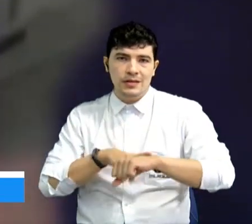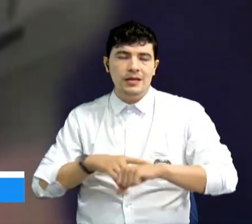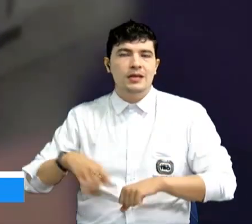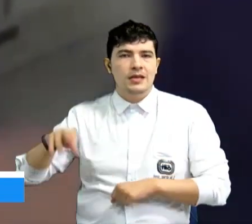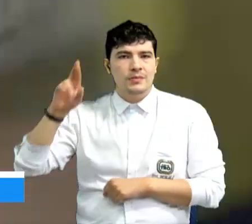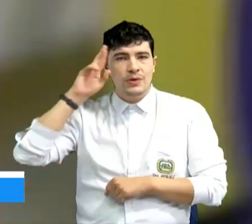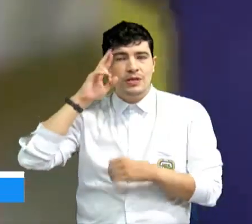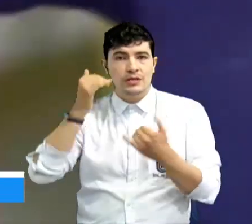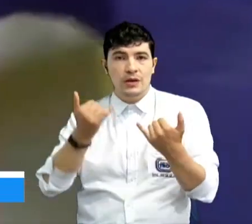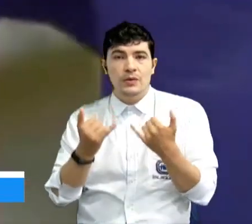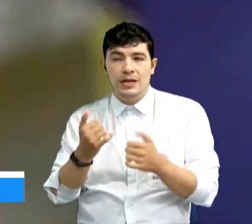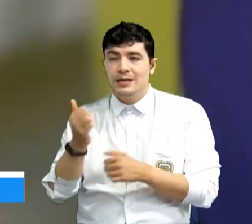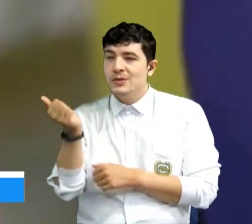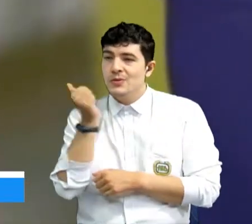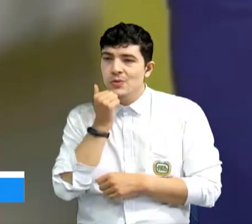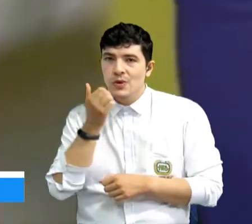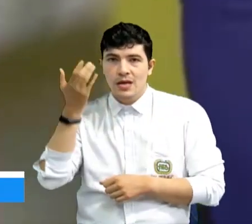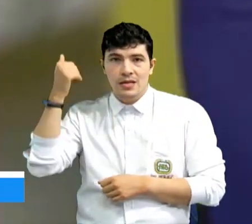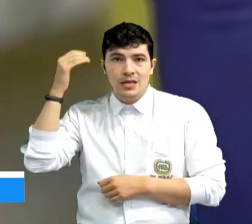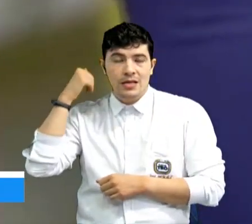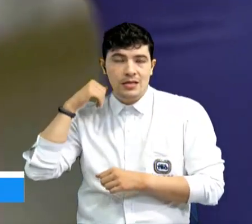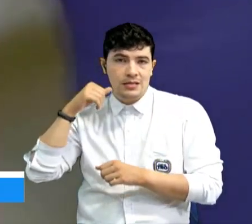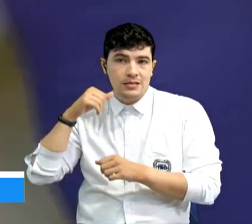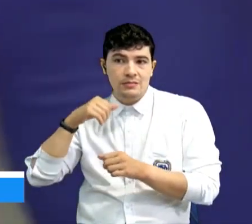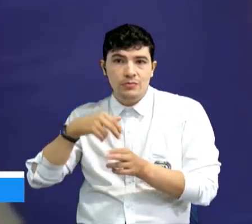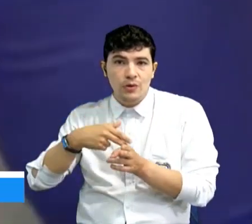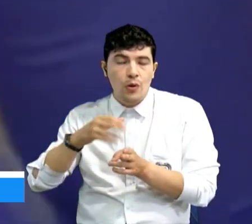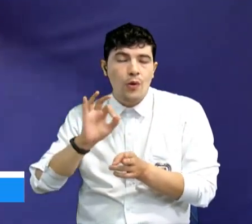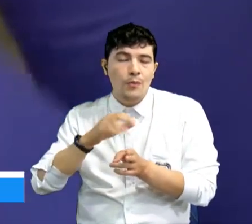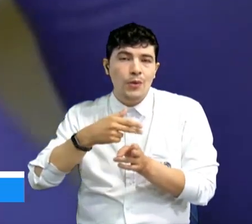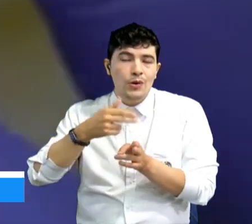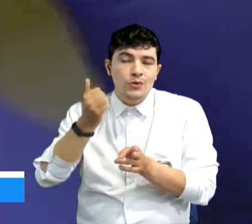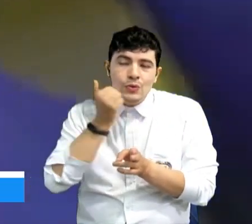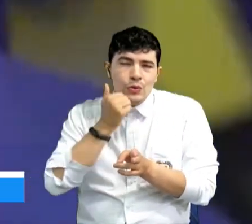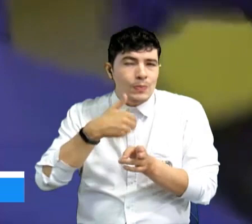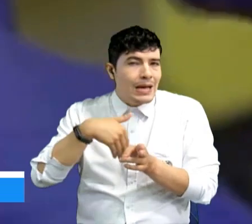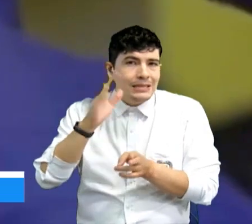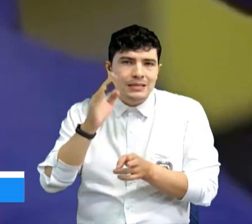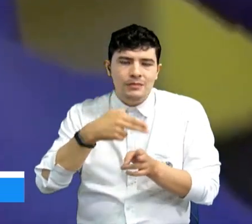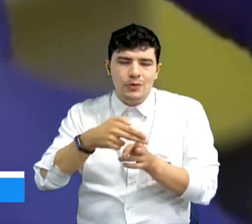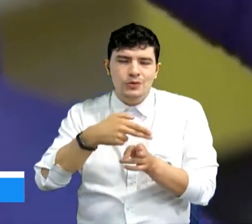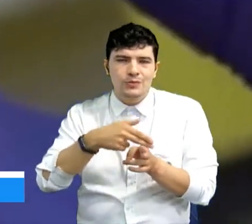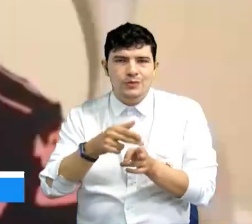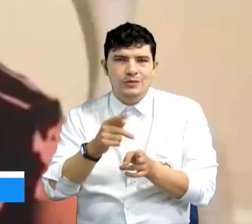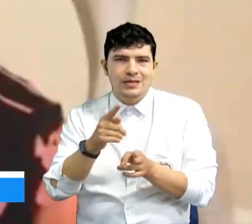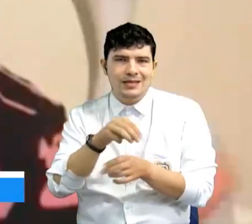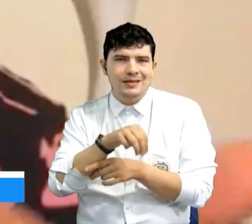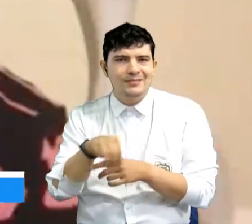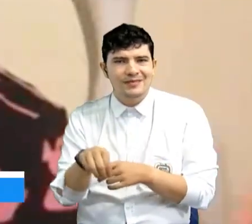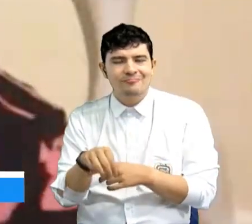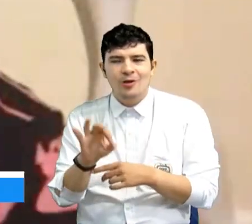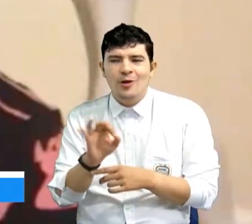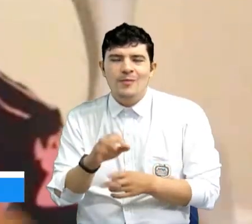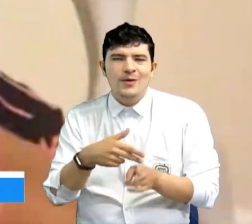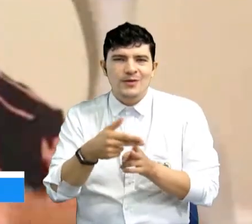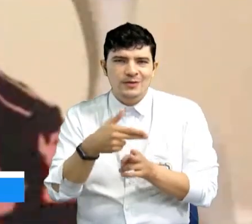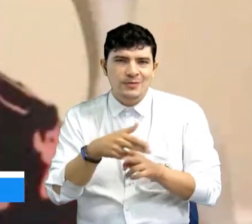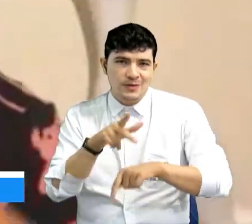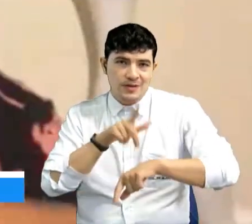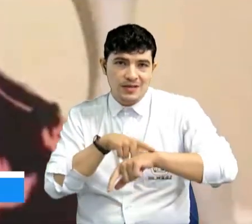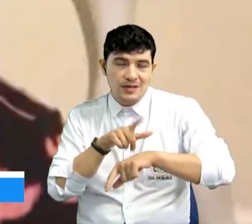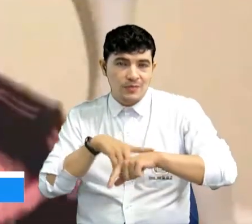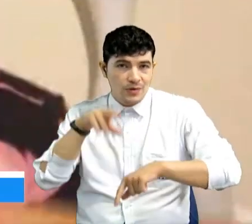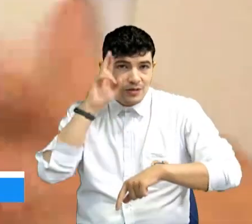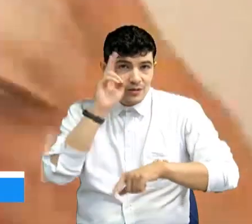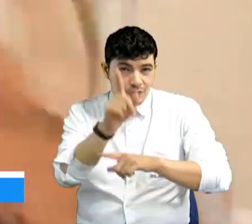y lo más duro es los últimos los últimos kilómetros pero por favor si ustedes que tienen que salir de casa pues salgan mantengan los dos